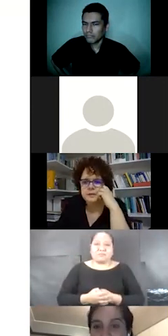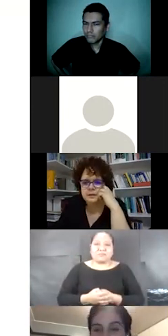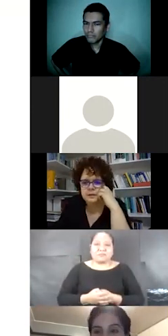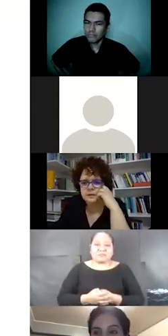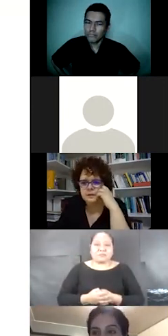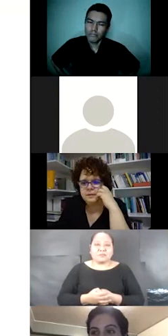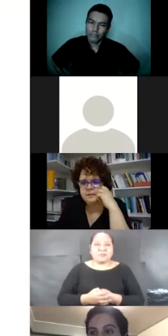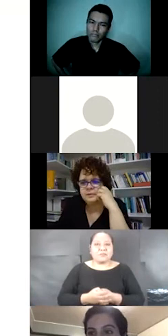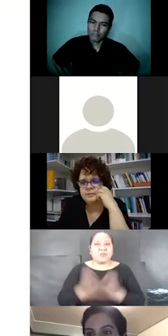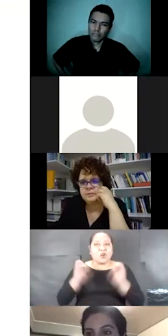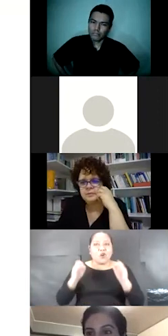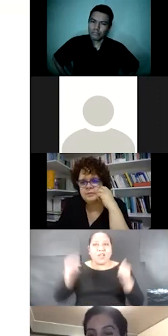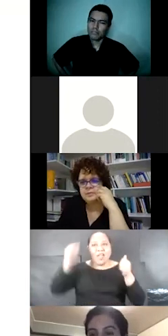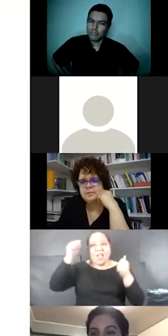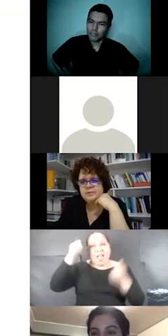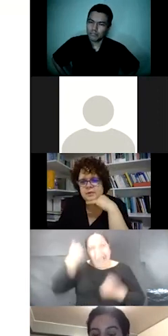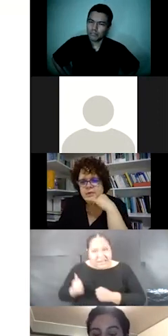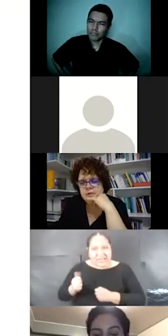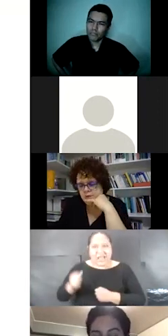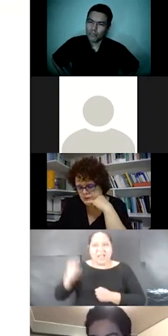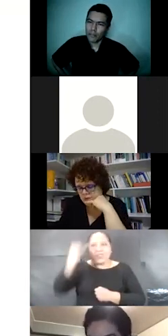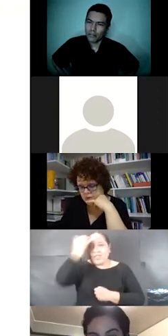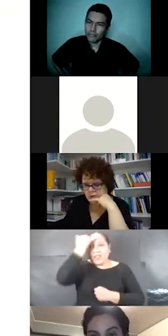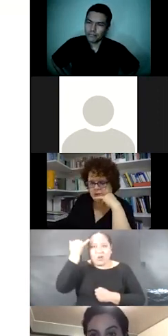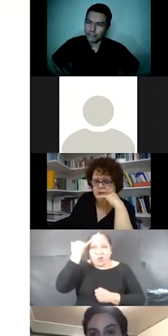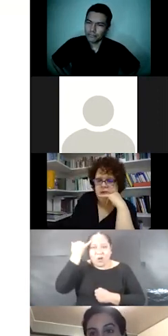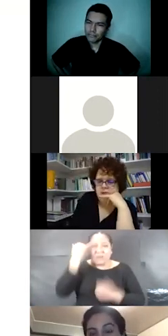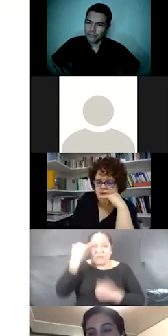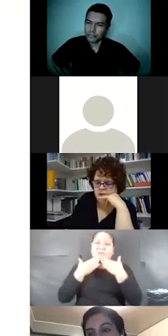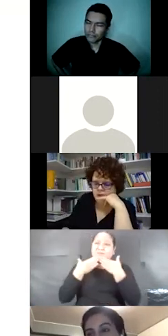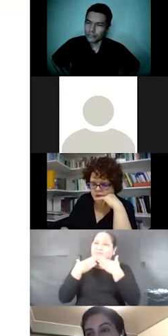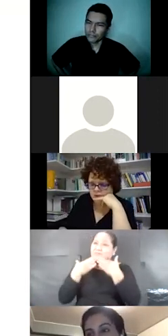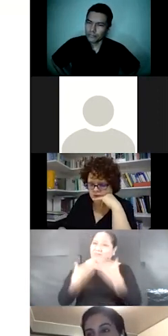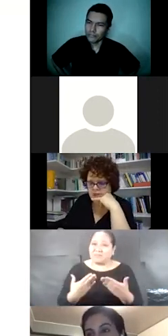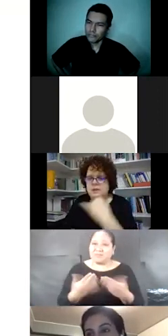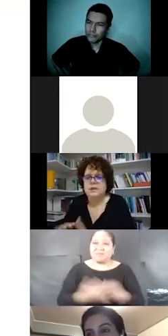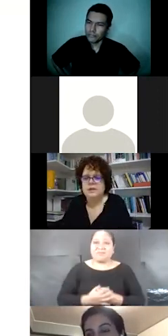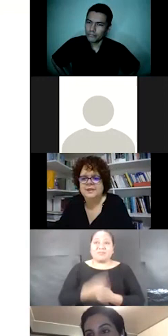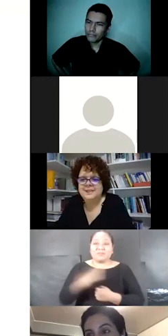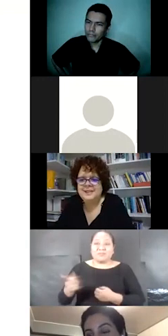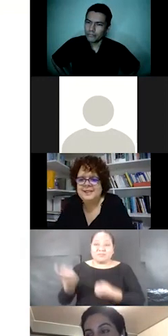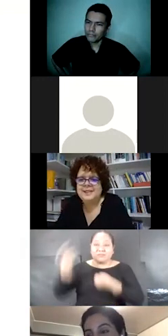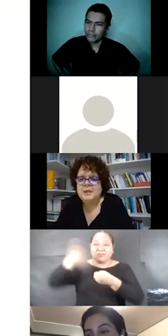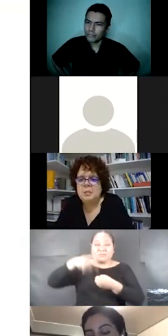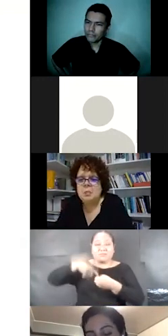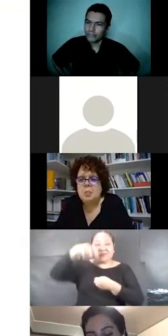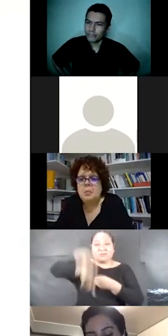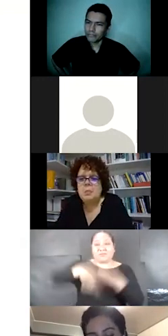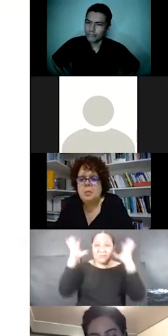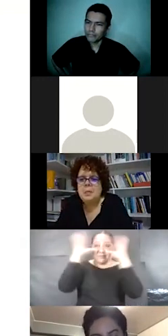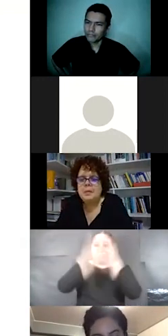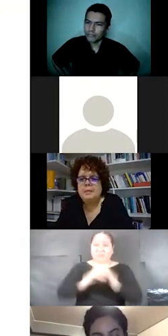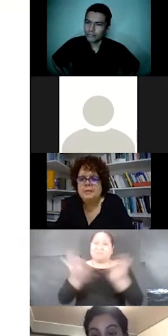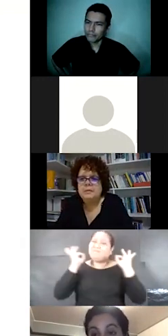Bueno, Alexandra, Juan, muchísimas gracias por estar con nosotros esta noche, por esta